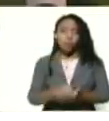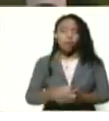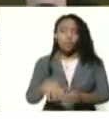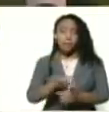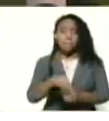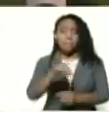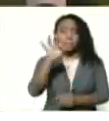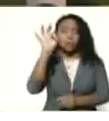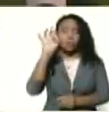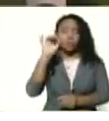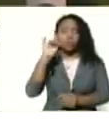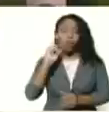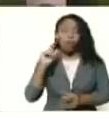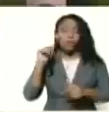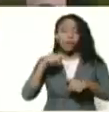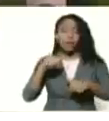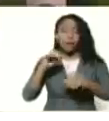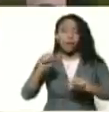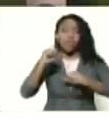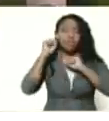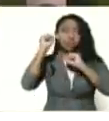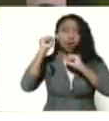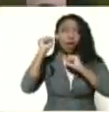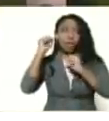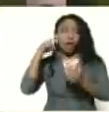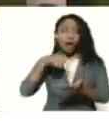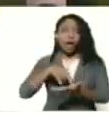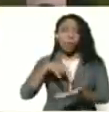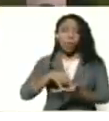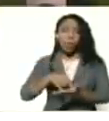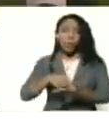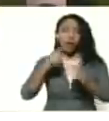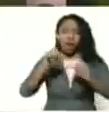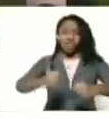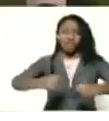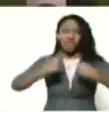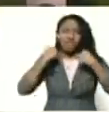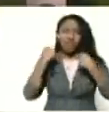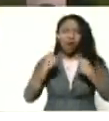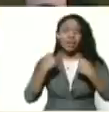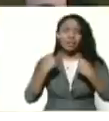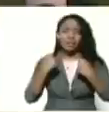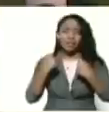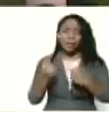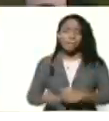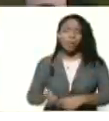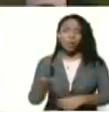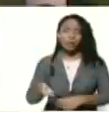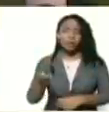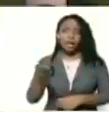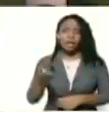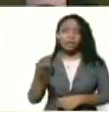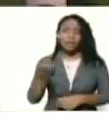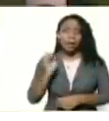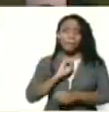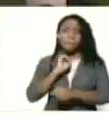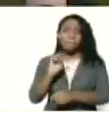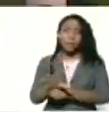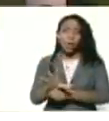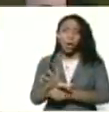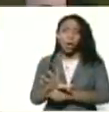espíritu inmortal de la victoria de Carabobo, con una fuerza monumental, lancemos una